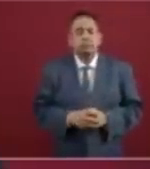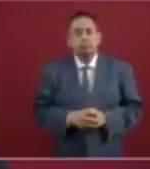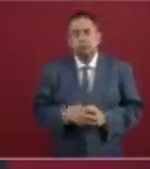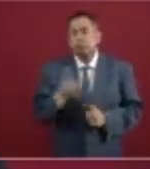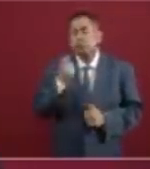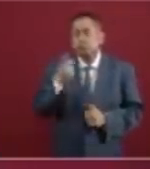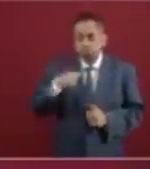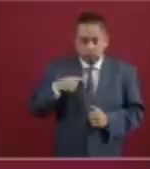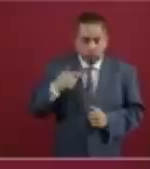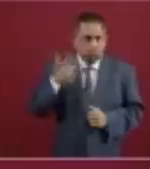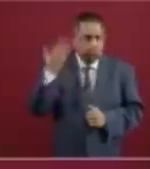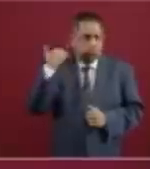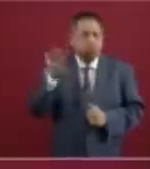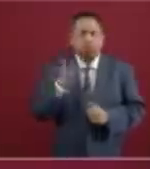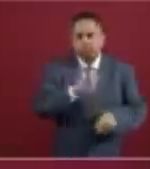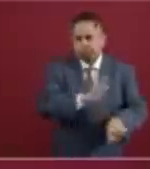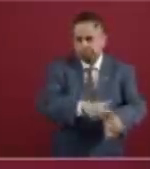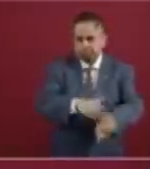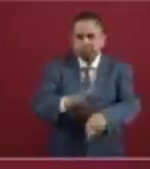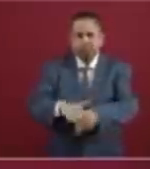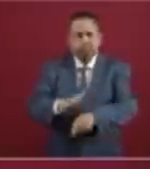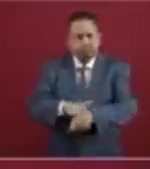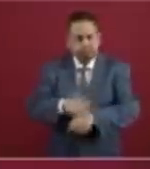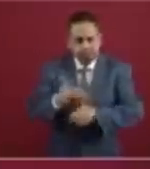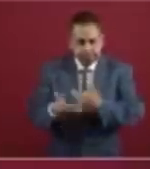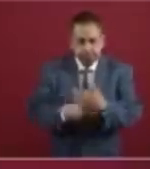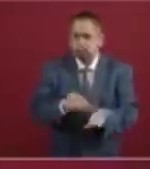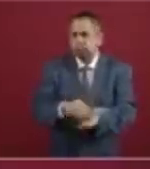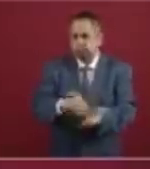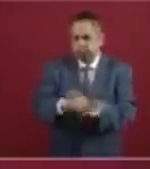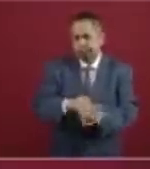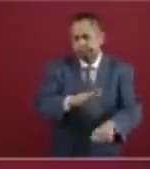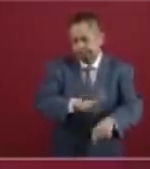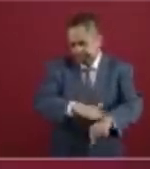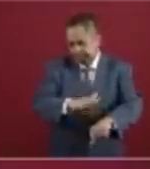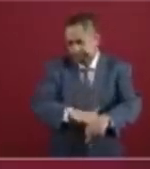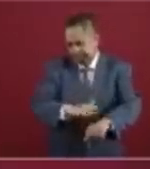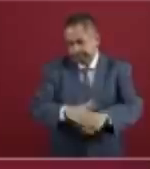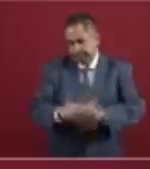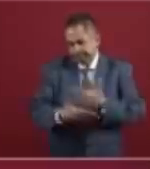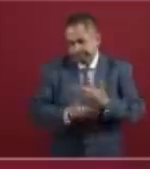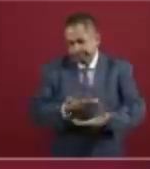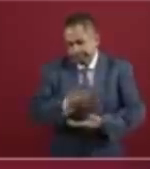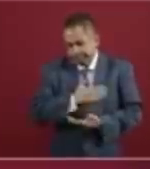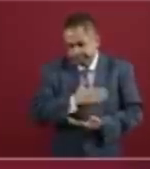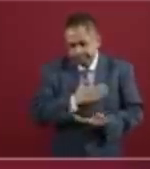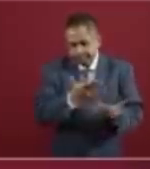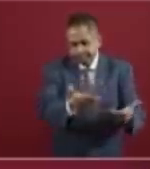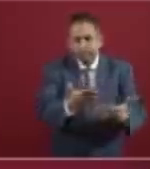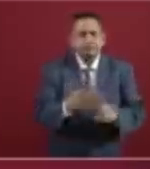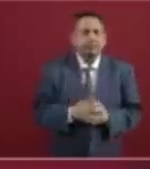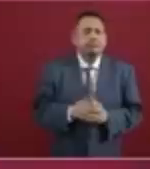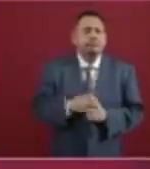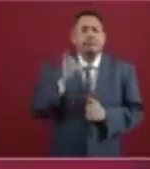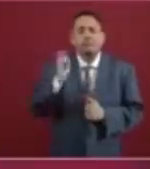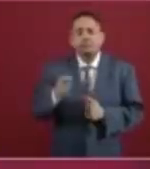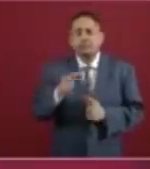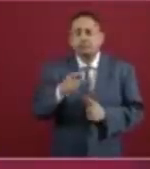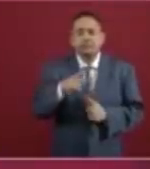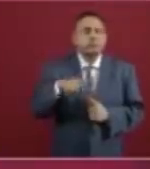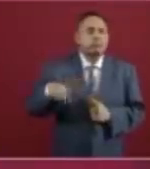llamado que hice y sigo haciendo es de que no se